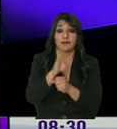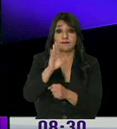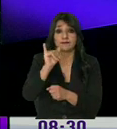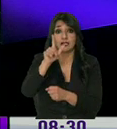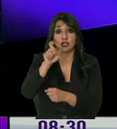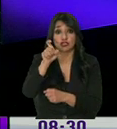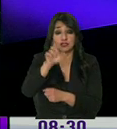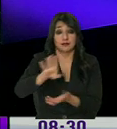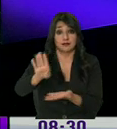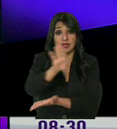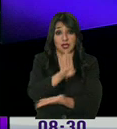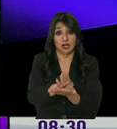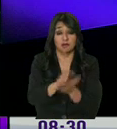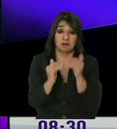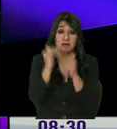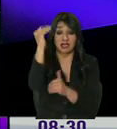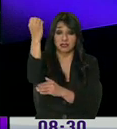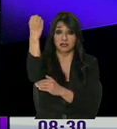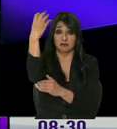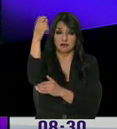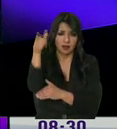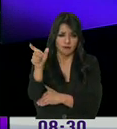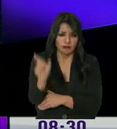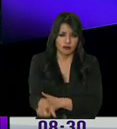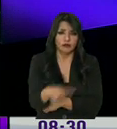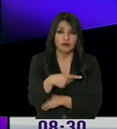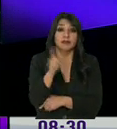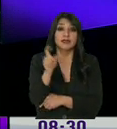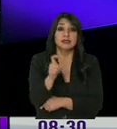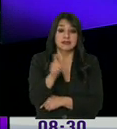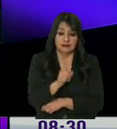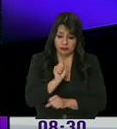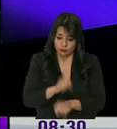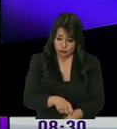sobre todo instalando semáforo, instalando la tranquilidad para los peatones.